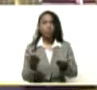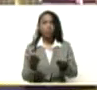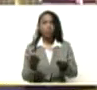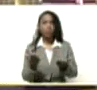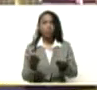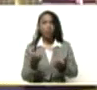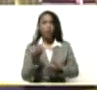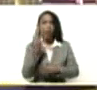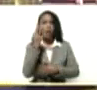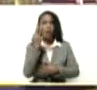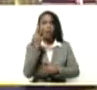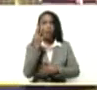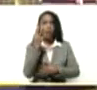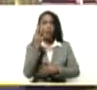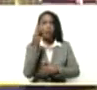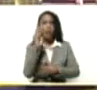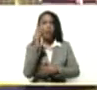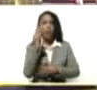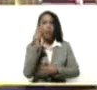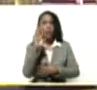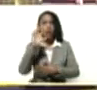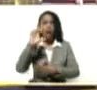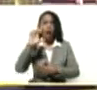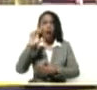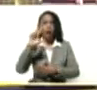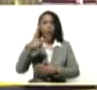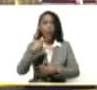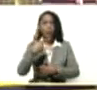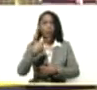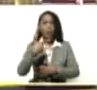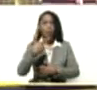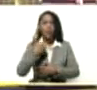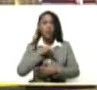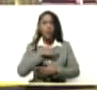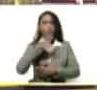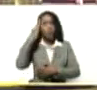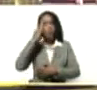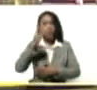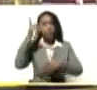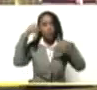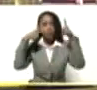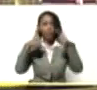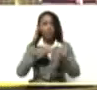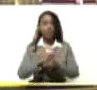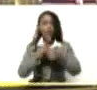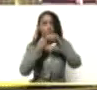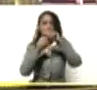las tres R's al cuadrado de nuestro comandante Chávez. Las subsumen,